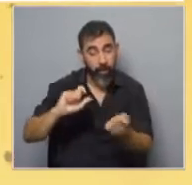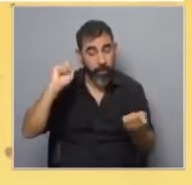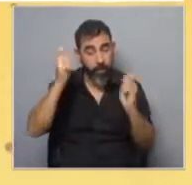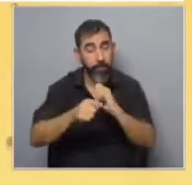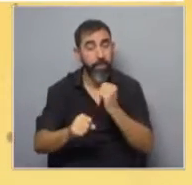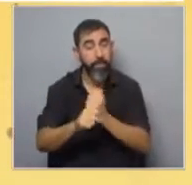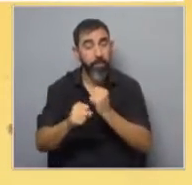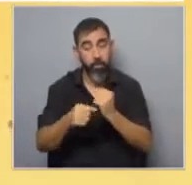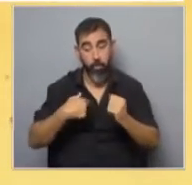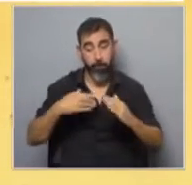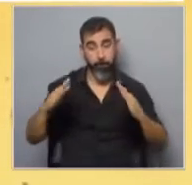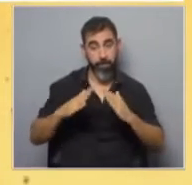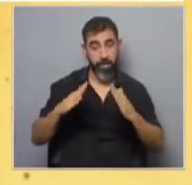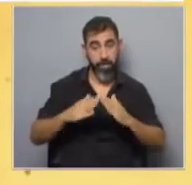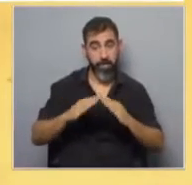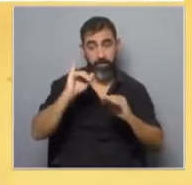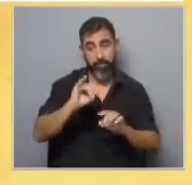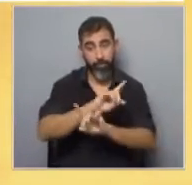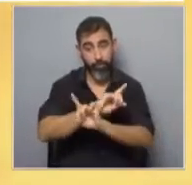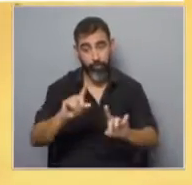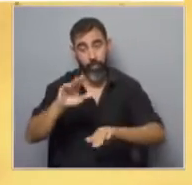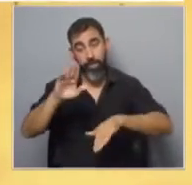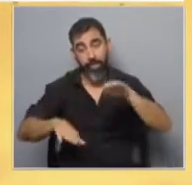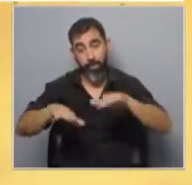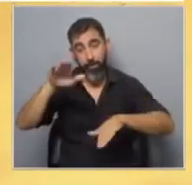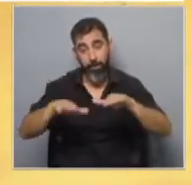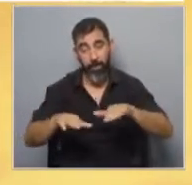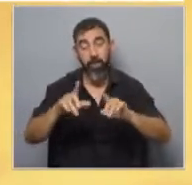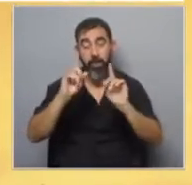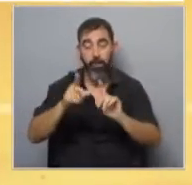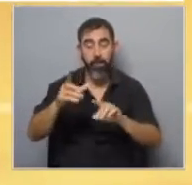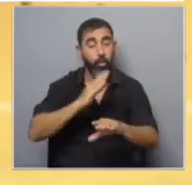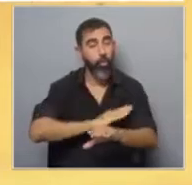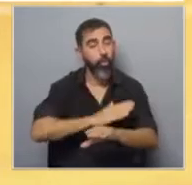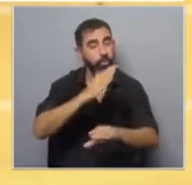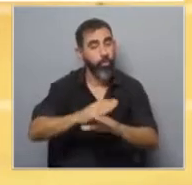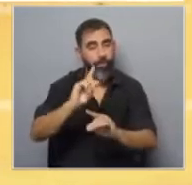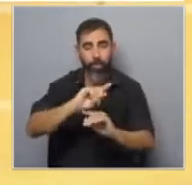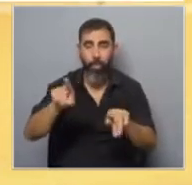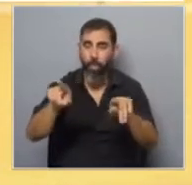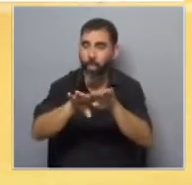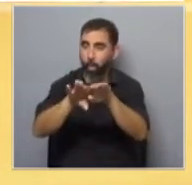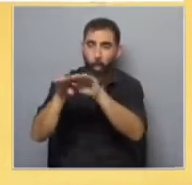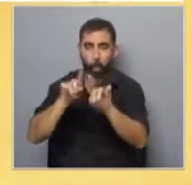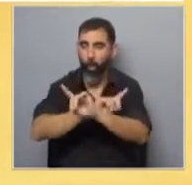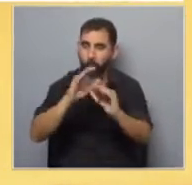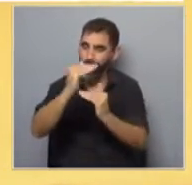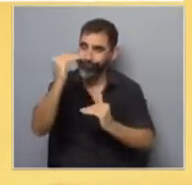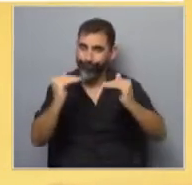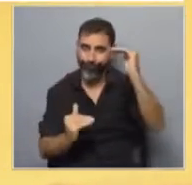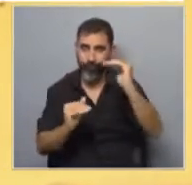en teletrabajo o no, y eso impactó de manera desigual en distintos sectores